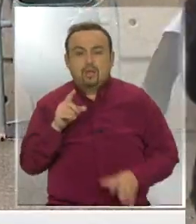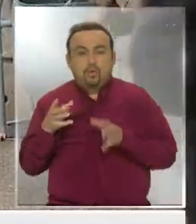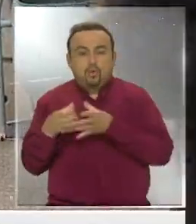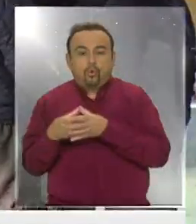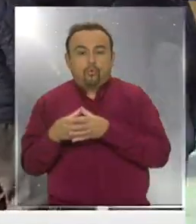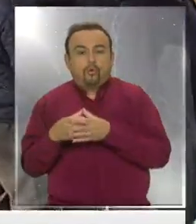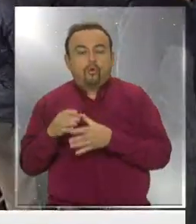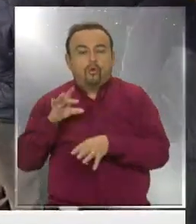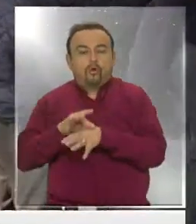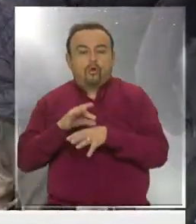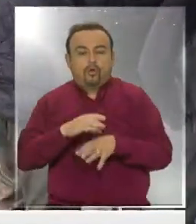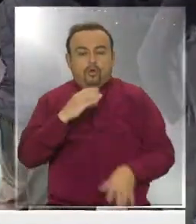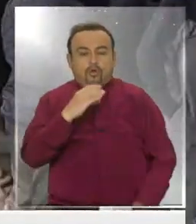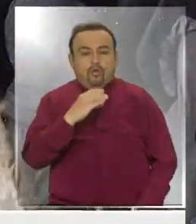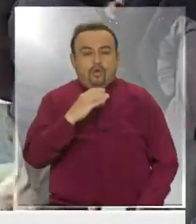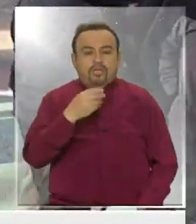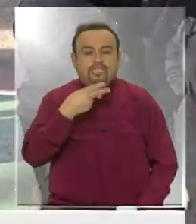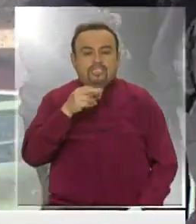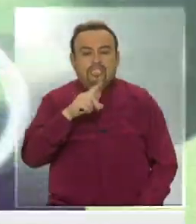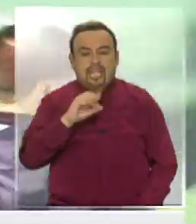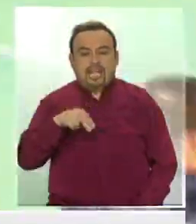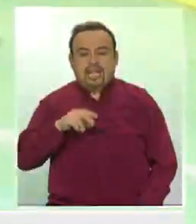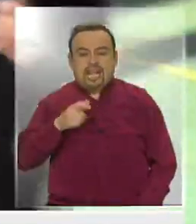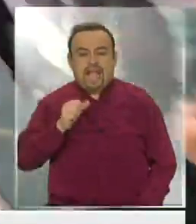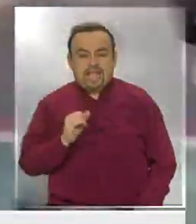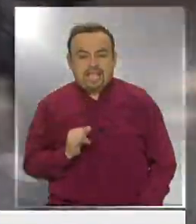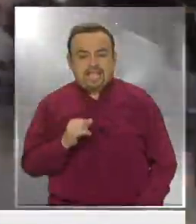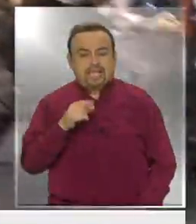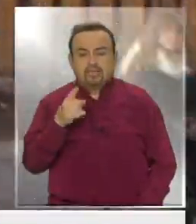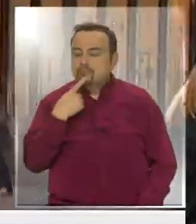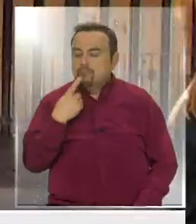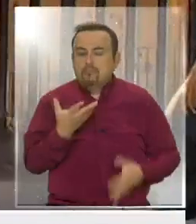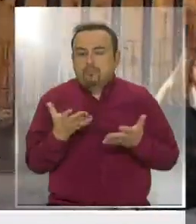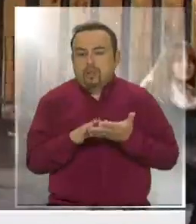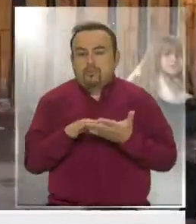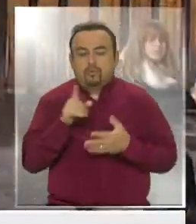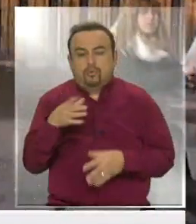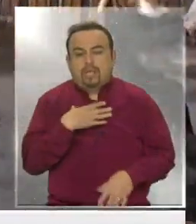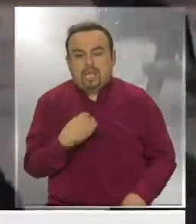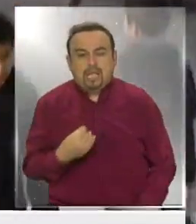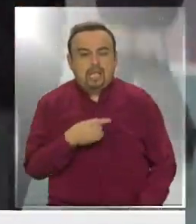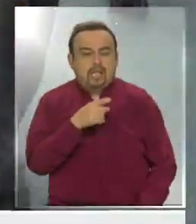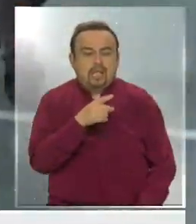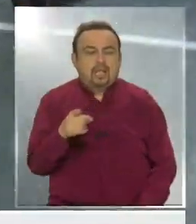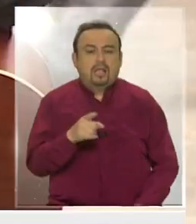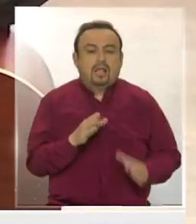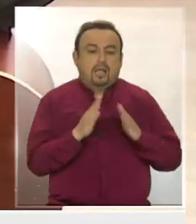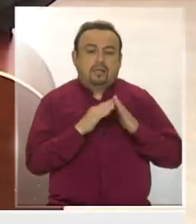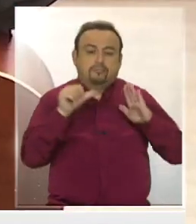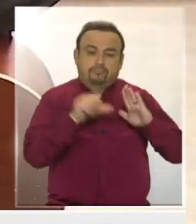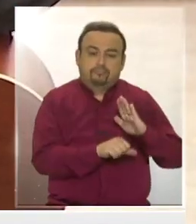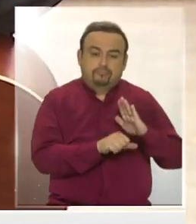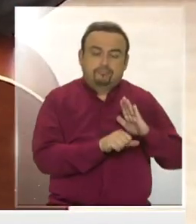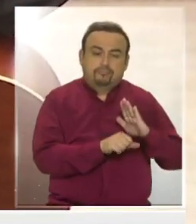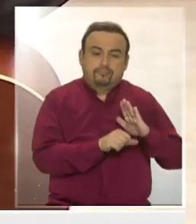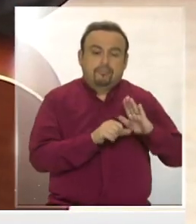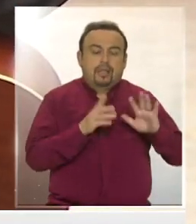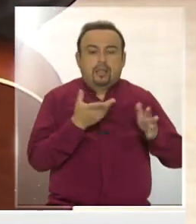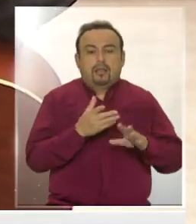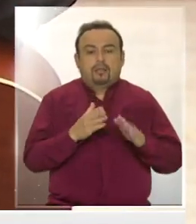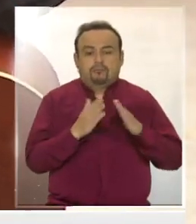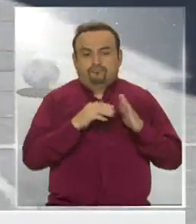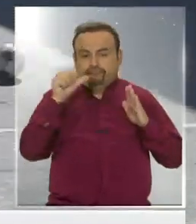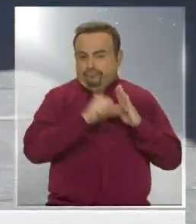el mes pasado es súper preocupante a ver qué pasa' rodrigo si tus hijos y tu hija se quedan en la casa por